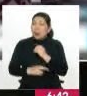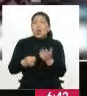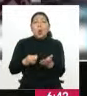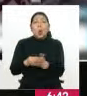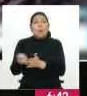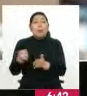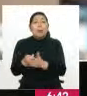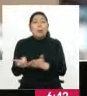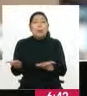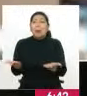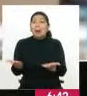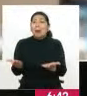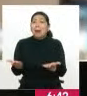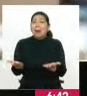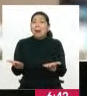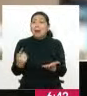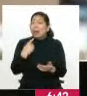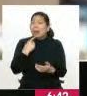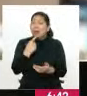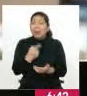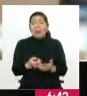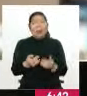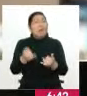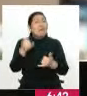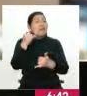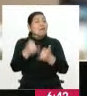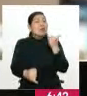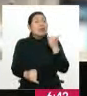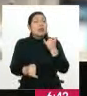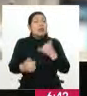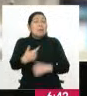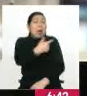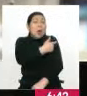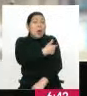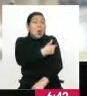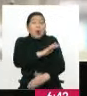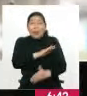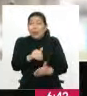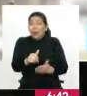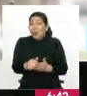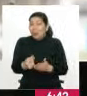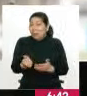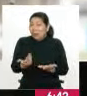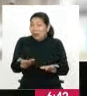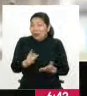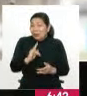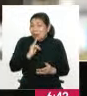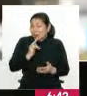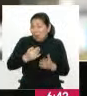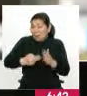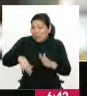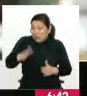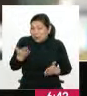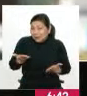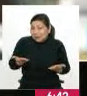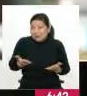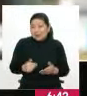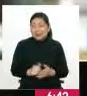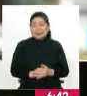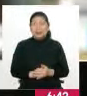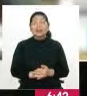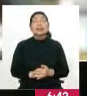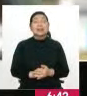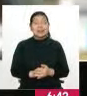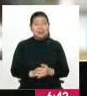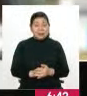compran y ya se denuncian, por ejemplo, vencimientos, ¿no? Y claro, no todos tienen el dinero de Estados Unidos.